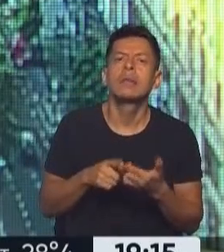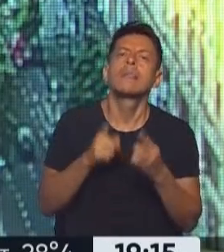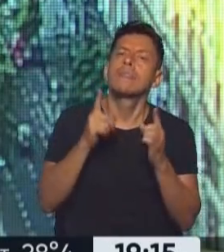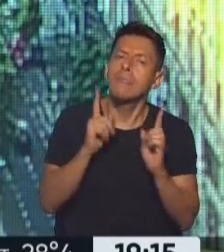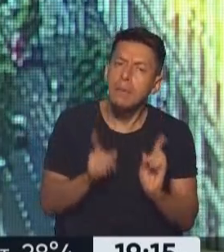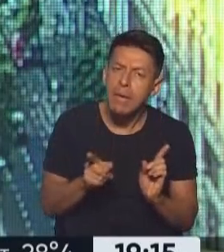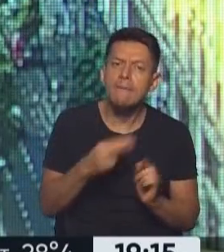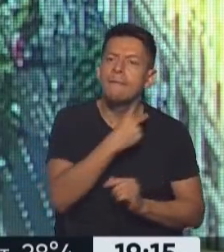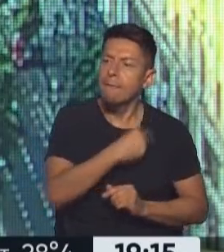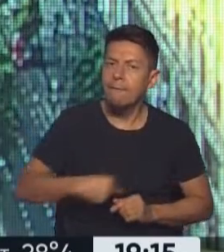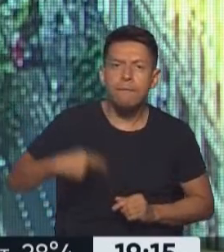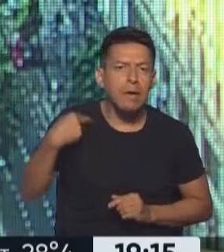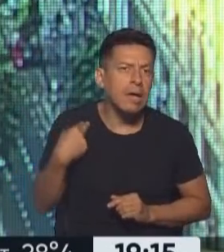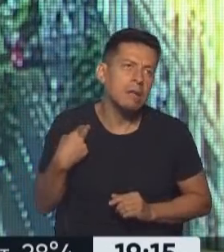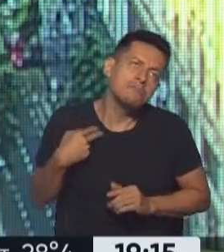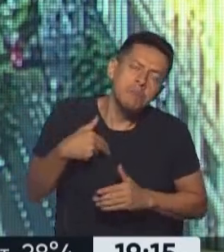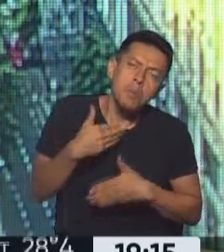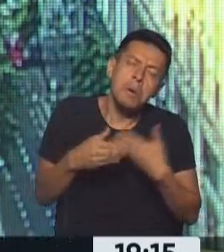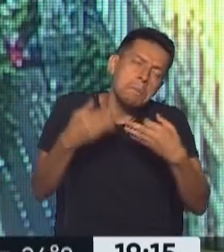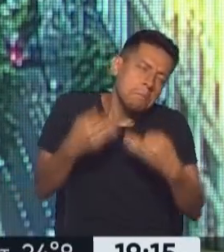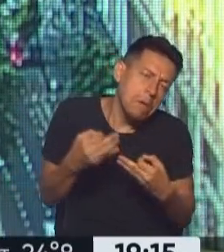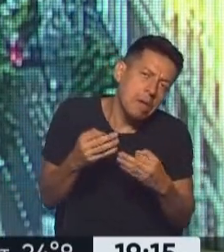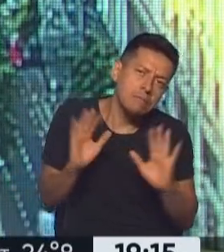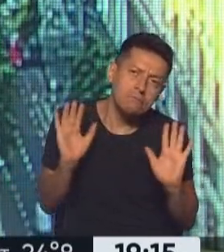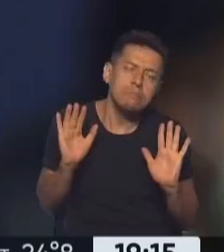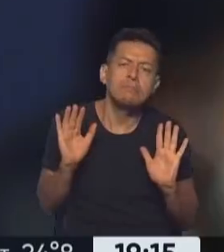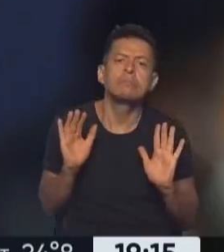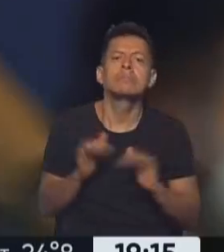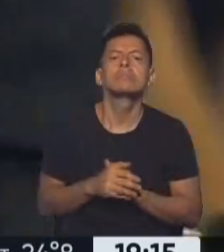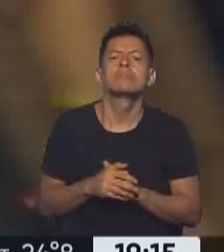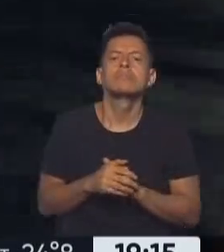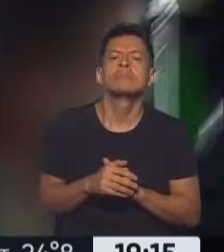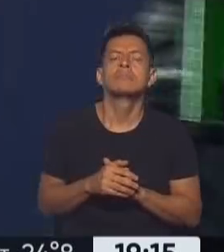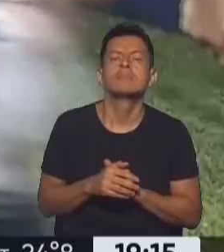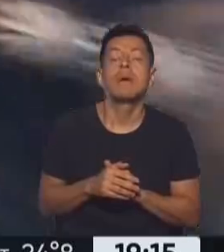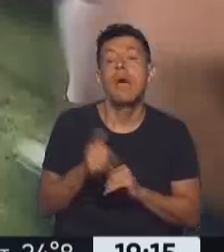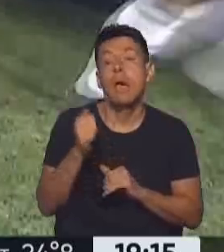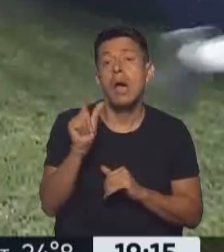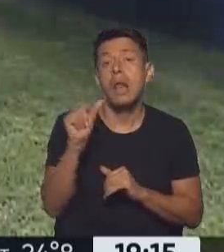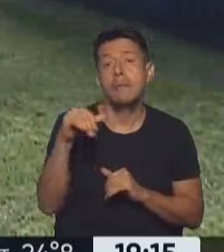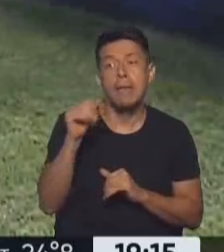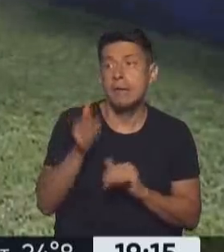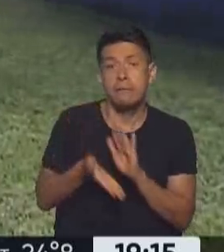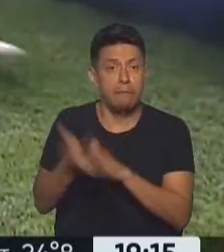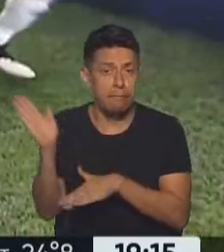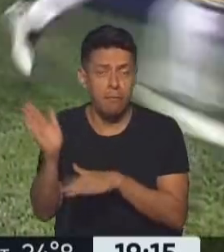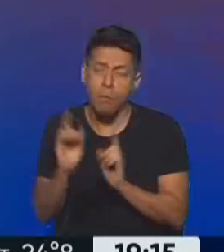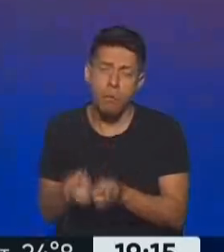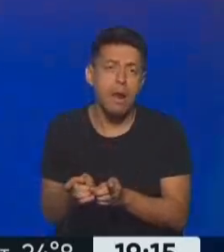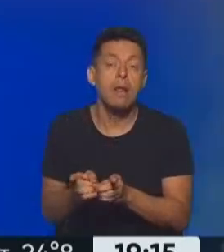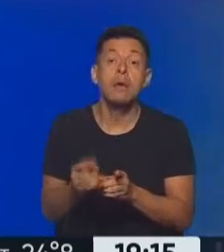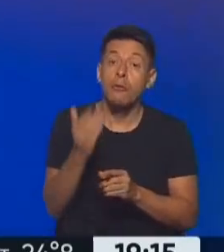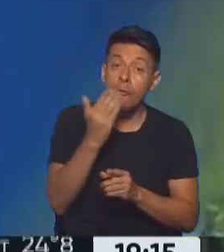vélez de buen funcionamiento que trató de mante en el más allá de la partida de teorama pero boca boca hoy termina de